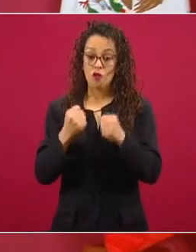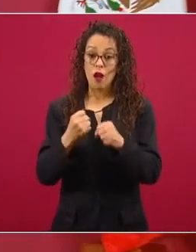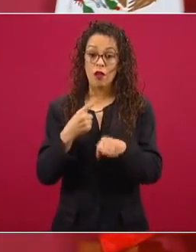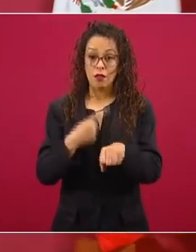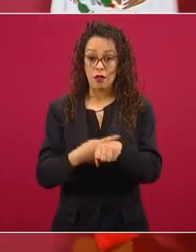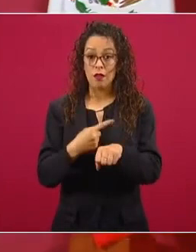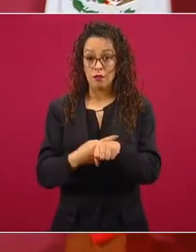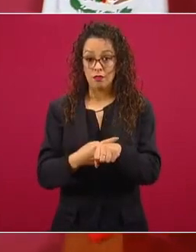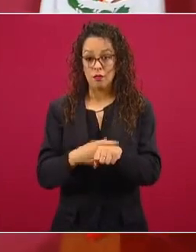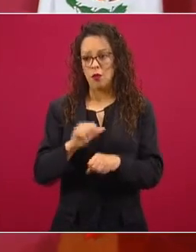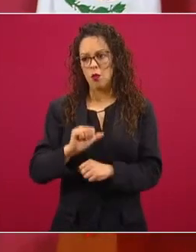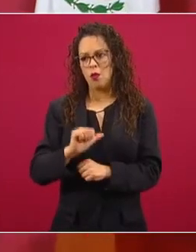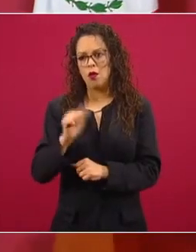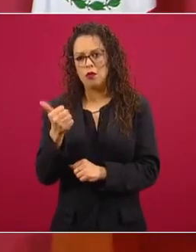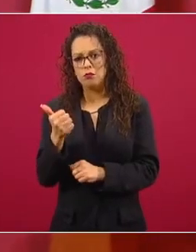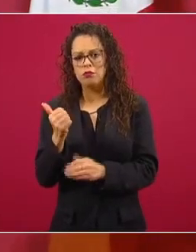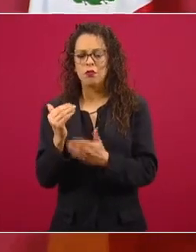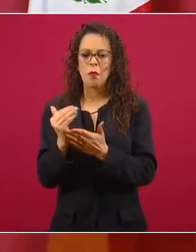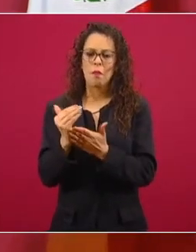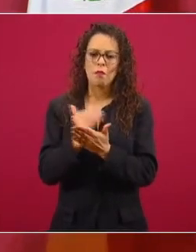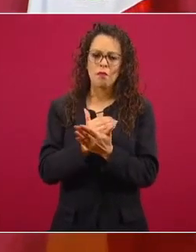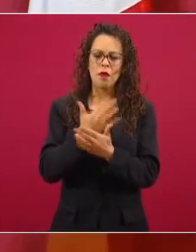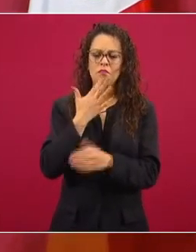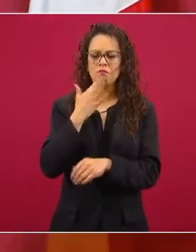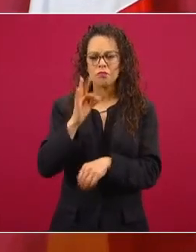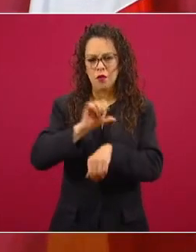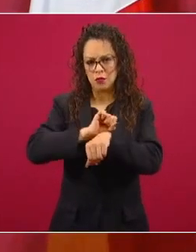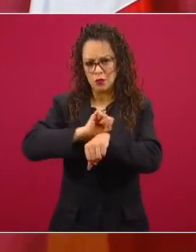muy fuerte, a otros menos,